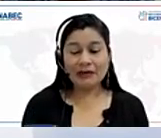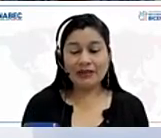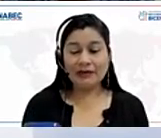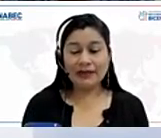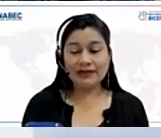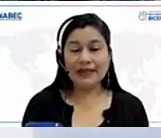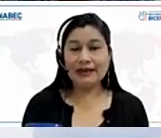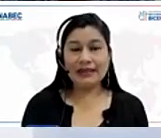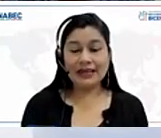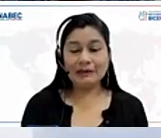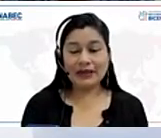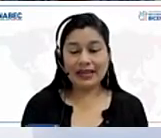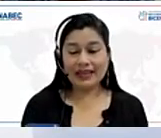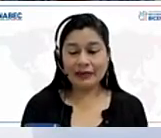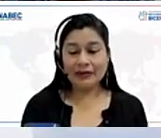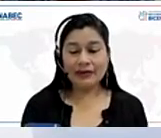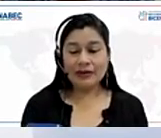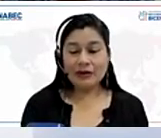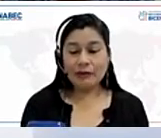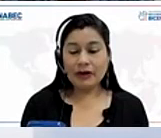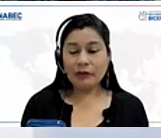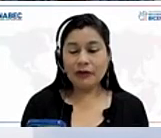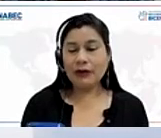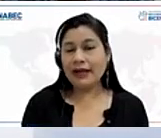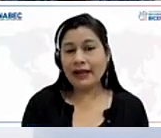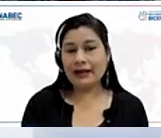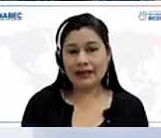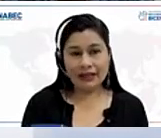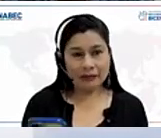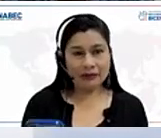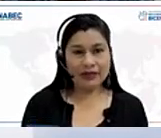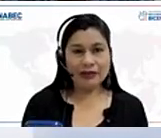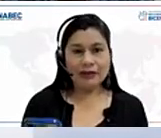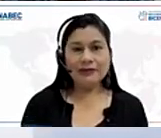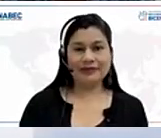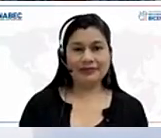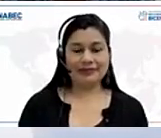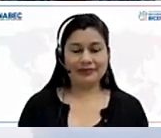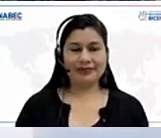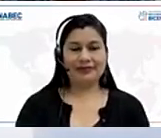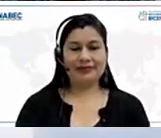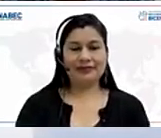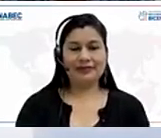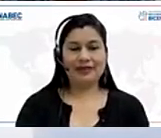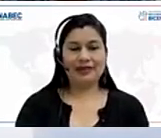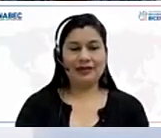recibo el beneficio de la beca de pregrado, ¿puedo postular a la beca de posgrado?